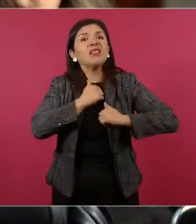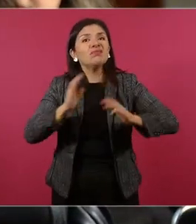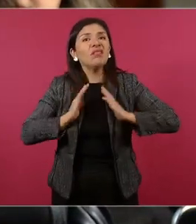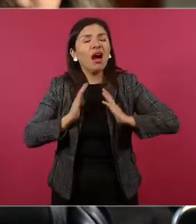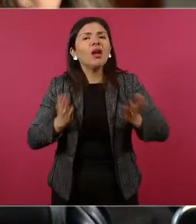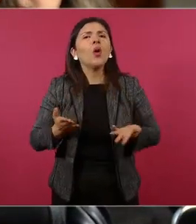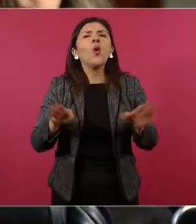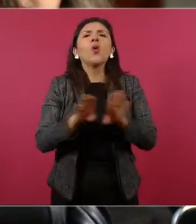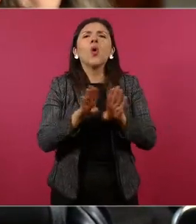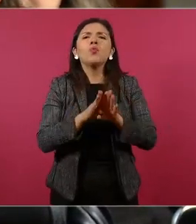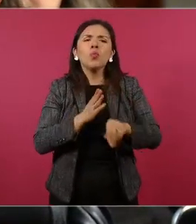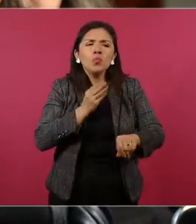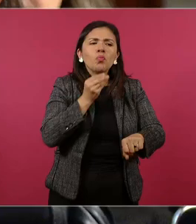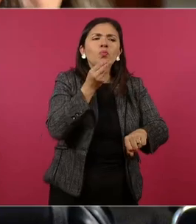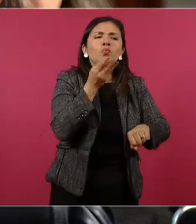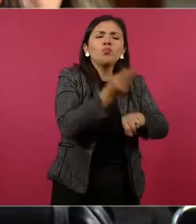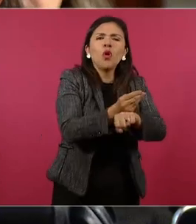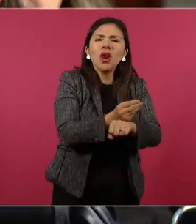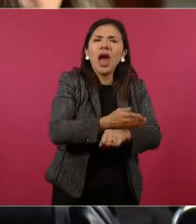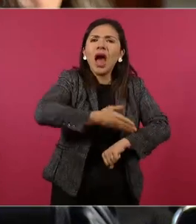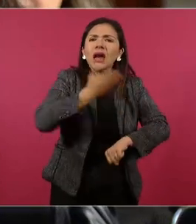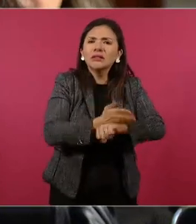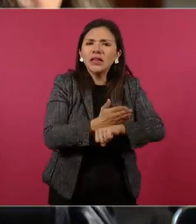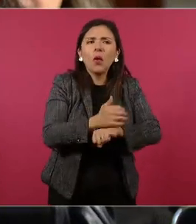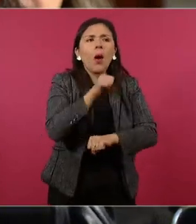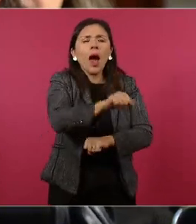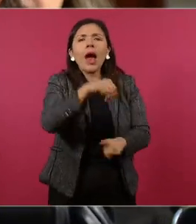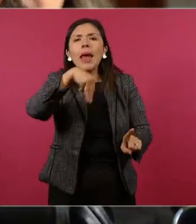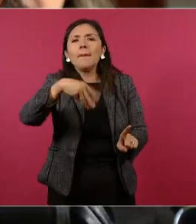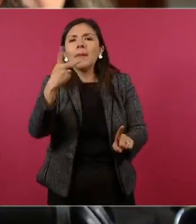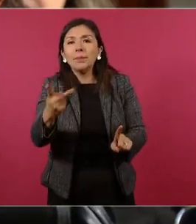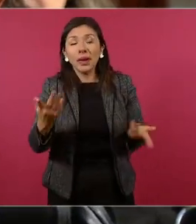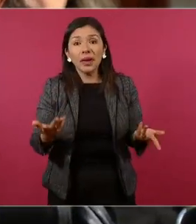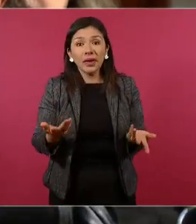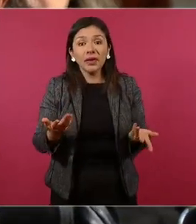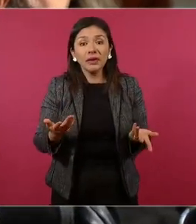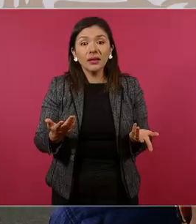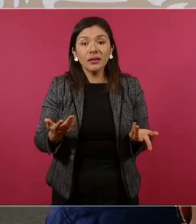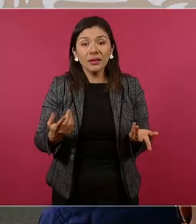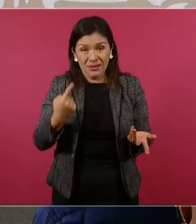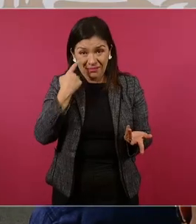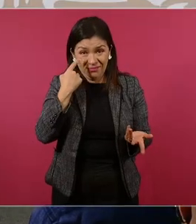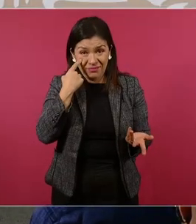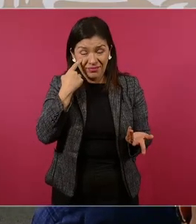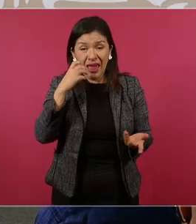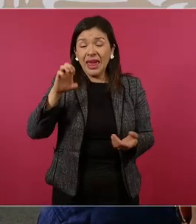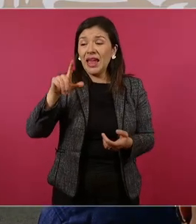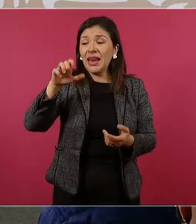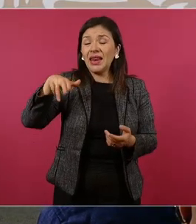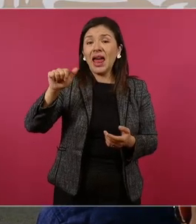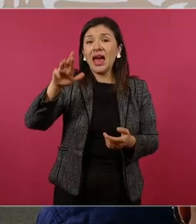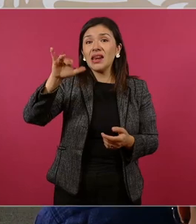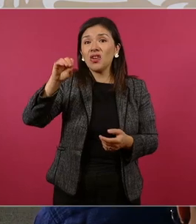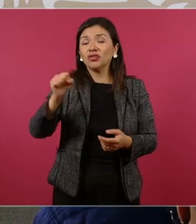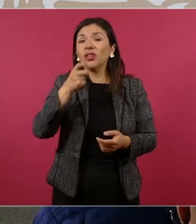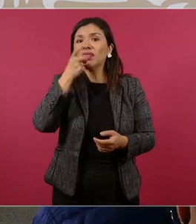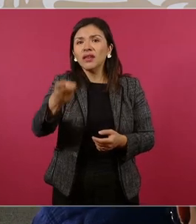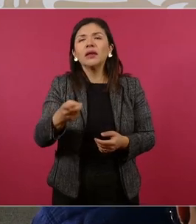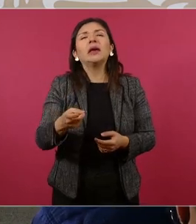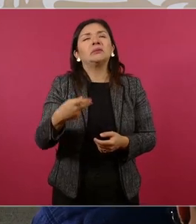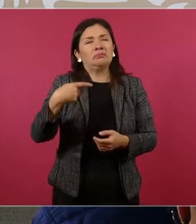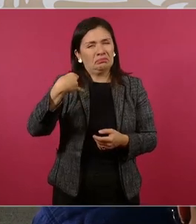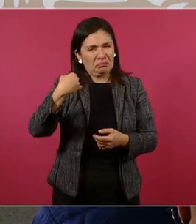Cómo va a sancionar a la al MP fíjese Elena Ríos dice que